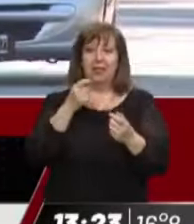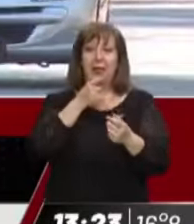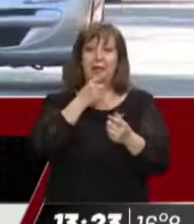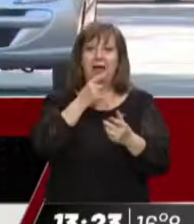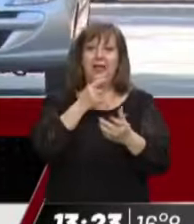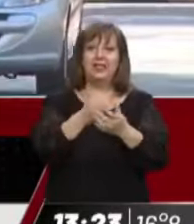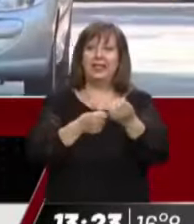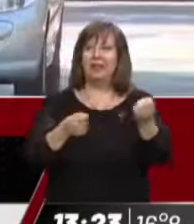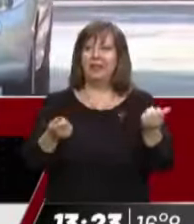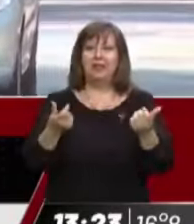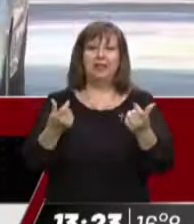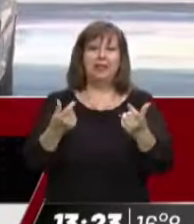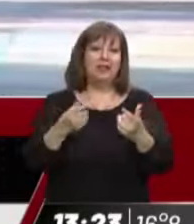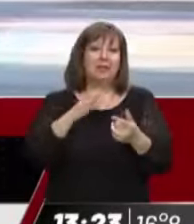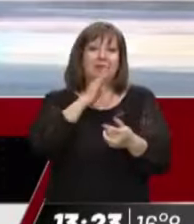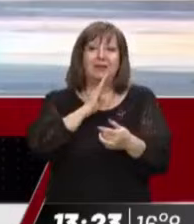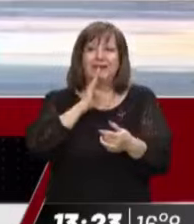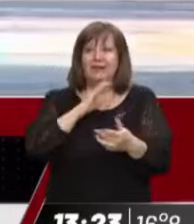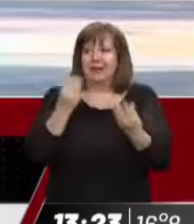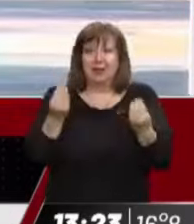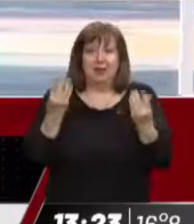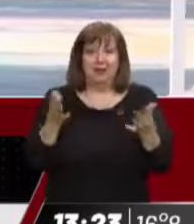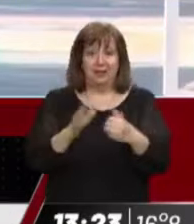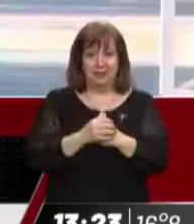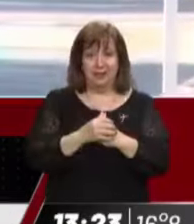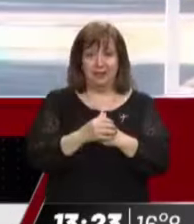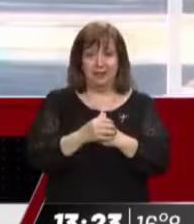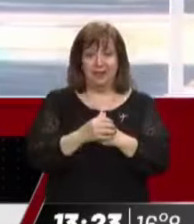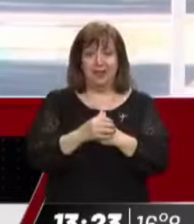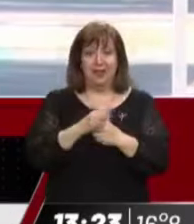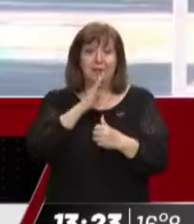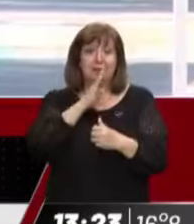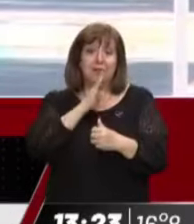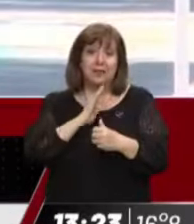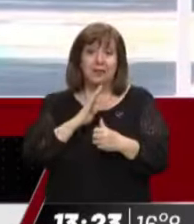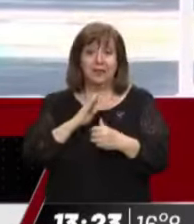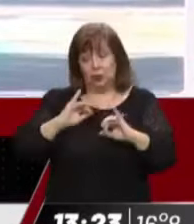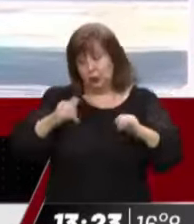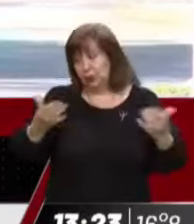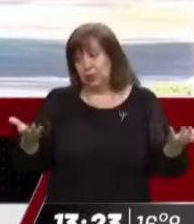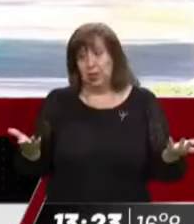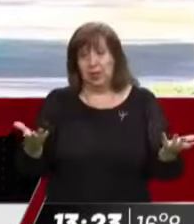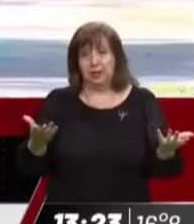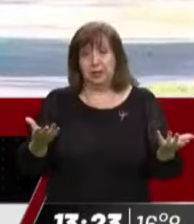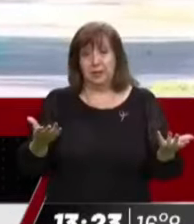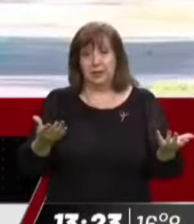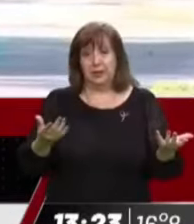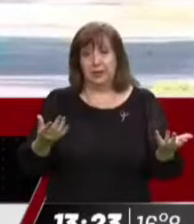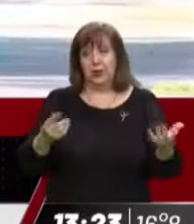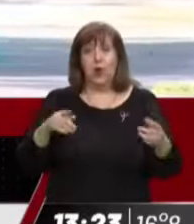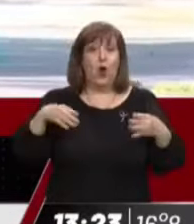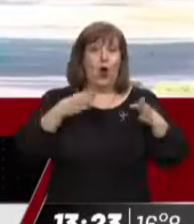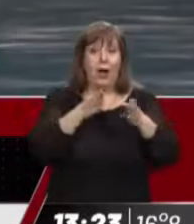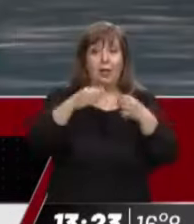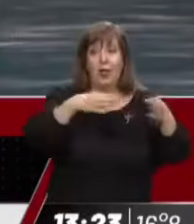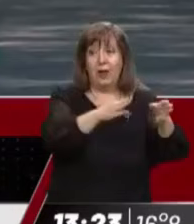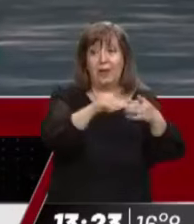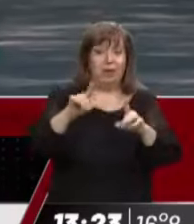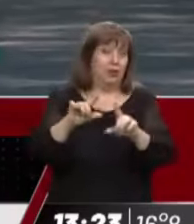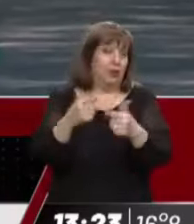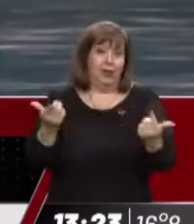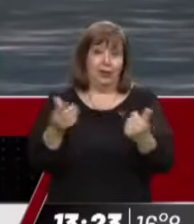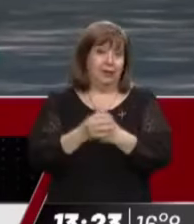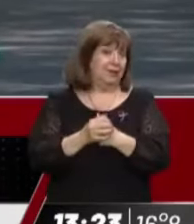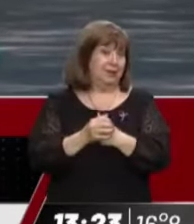¿Qué vamos a hacer? Tenemos que seguir viajando. Resignación. Está resignado. Totalmente, niña, que no nos queda otra. Nos restringiremos en